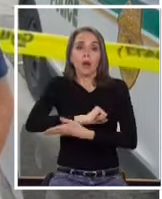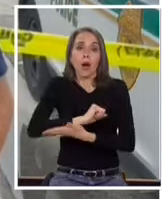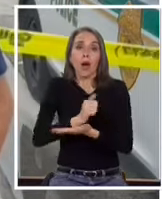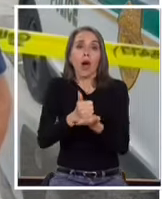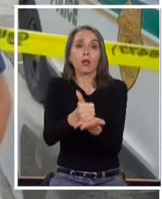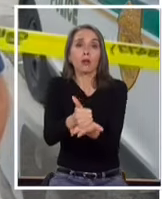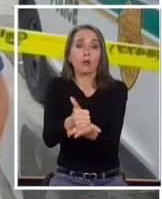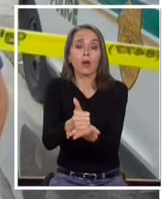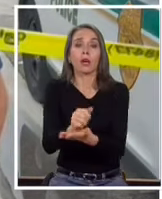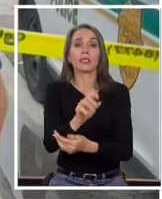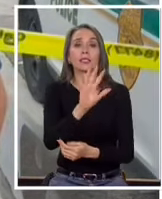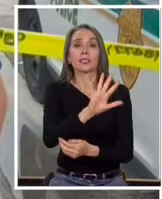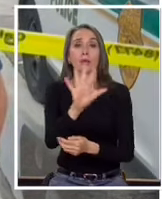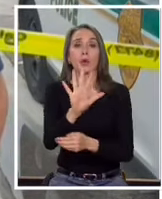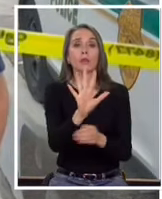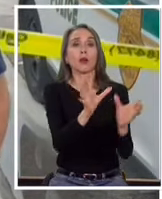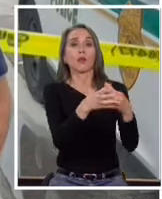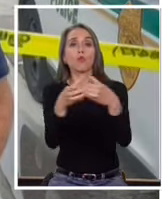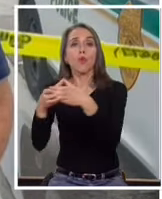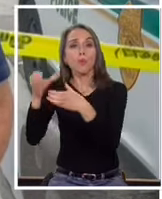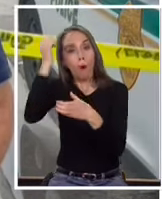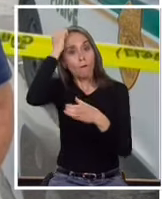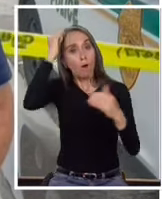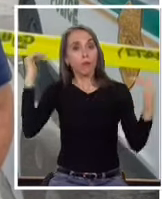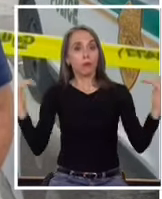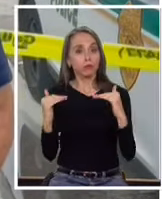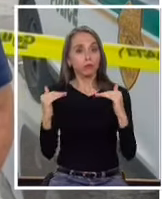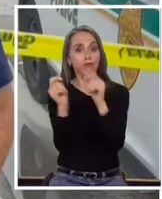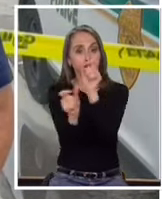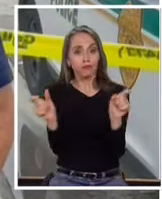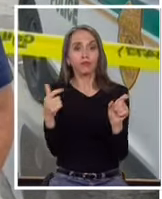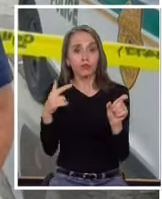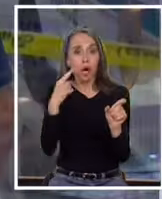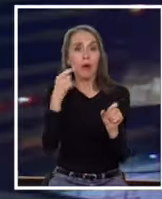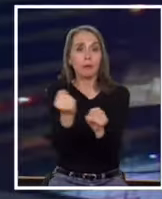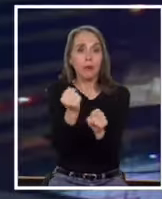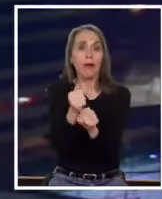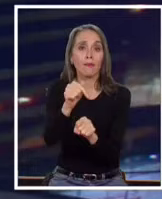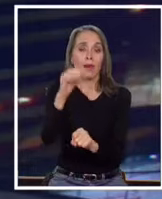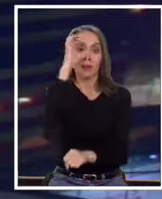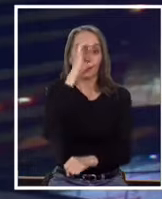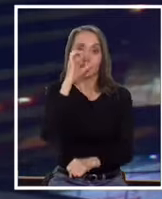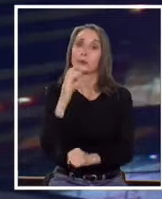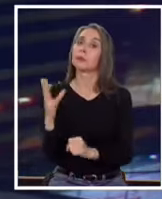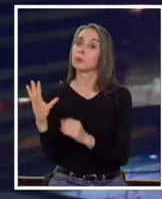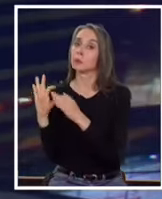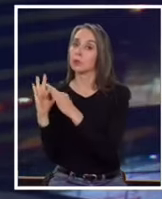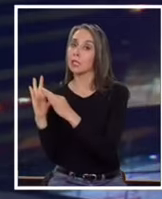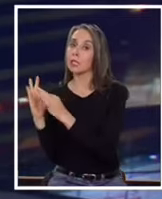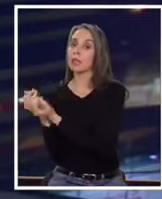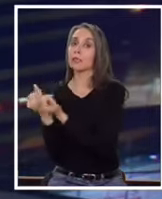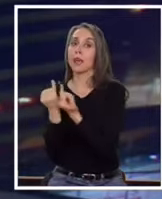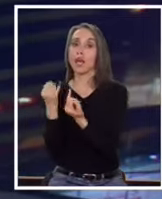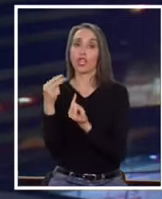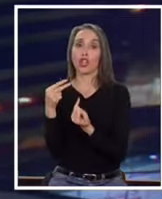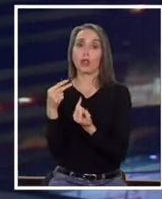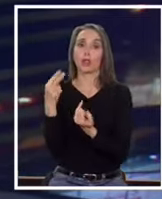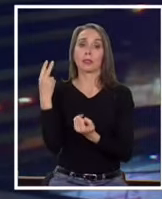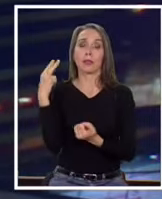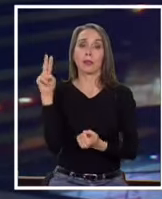a las 55 dotaciones de bomberos que ya están trabajando en la zona. Bien, Marco, muchas gracias. Quedamos atentos, por supuesto, a las noticias que lleguen